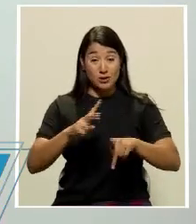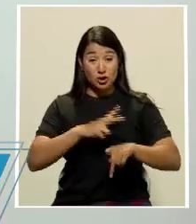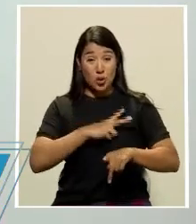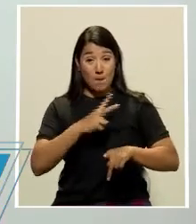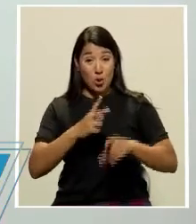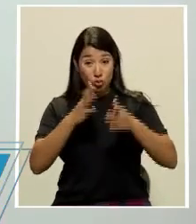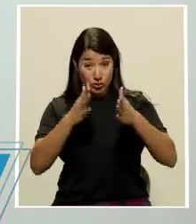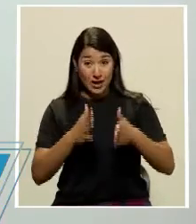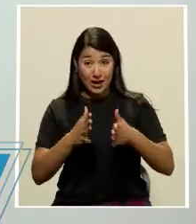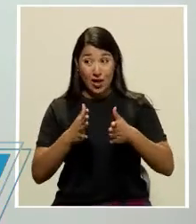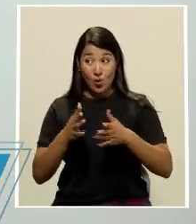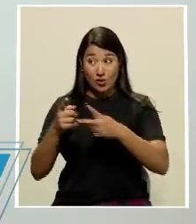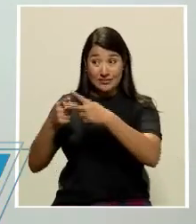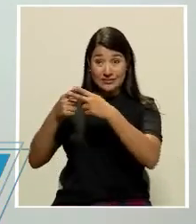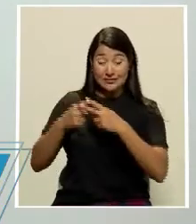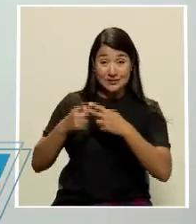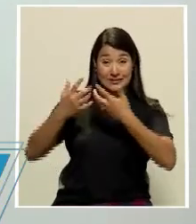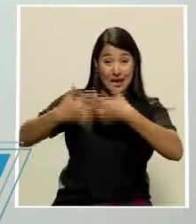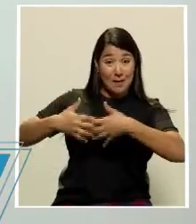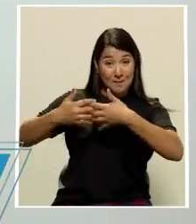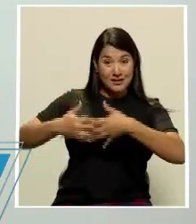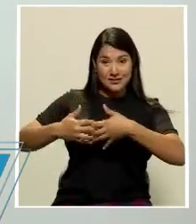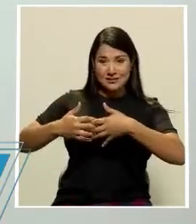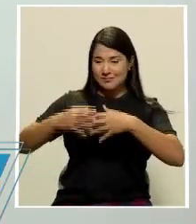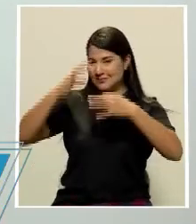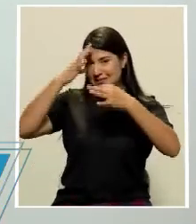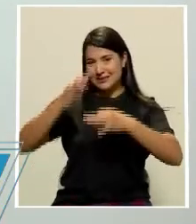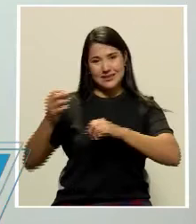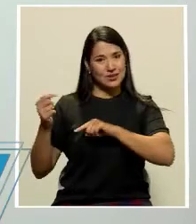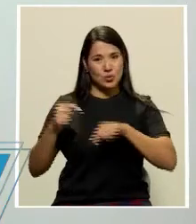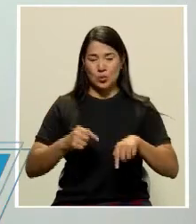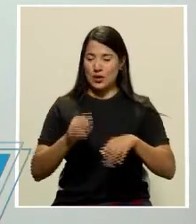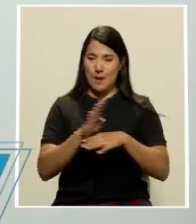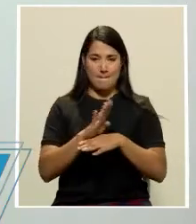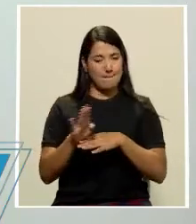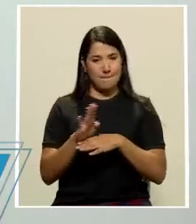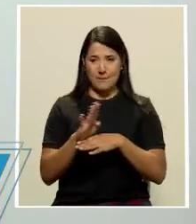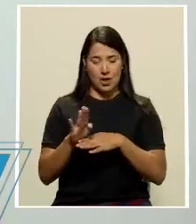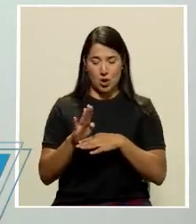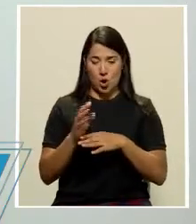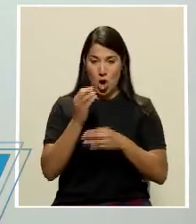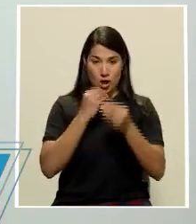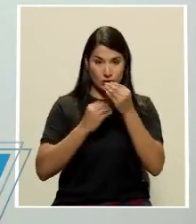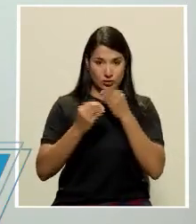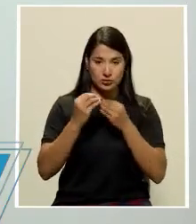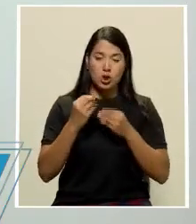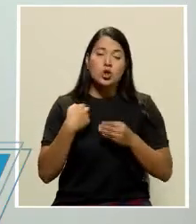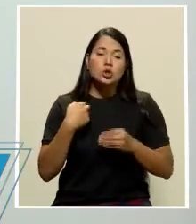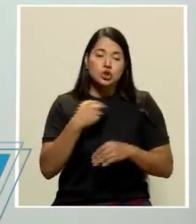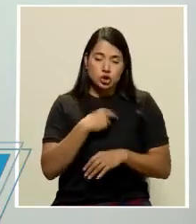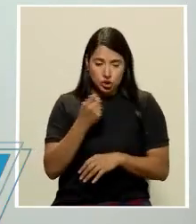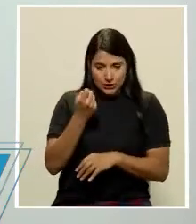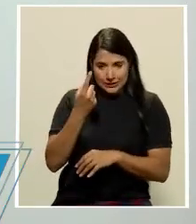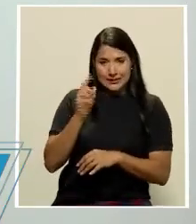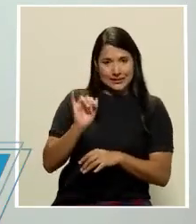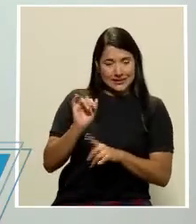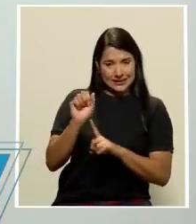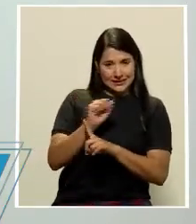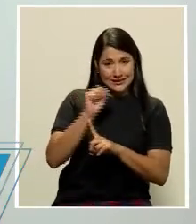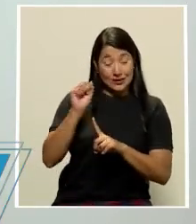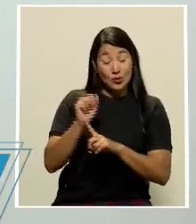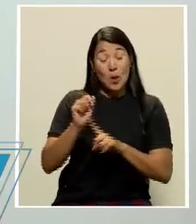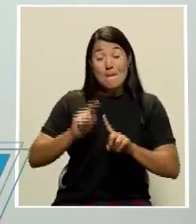las empresas pues decide no volver al banco en esta pandemia, situación que comprendemos, pero que nos